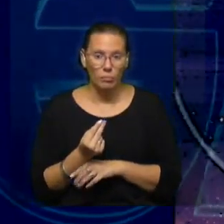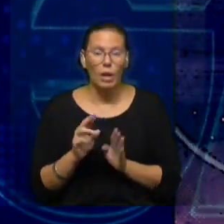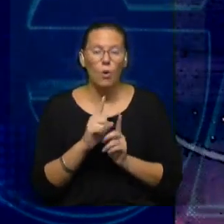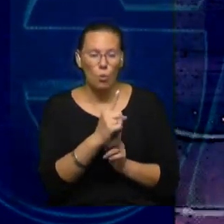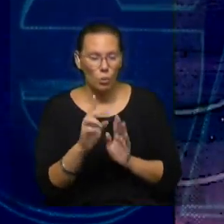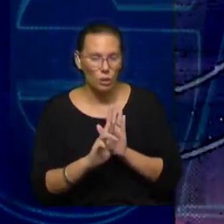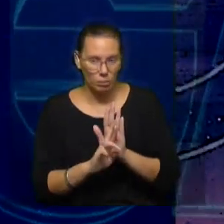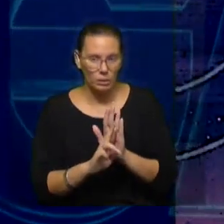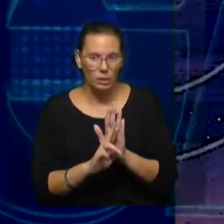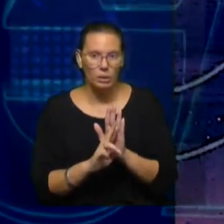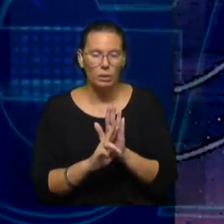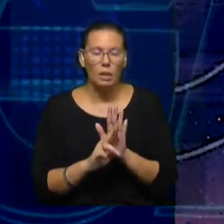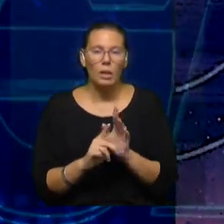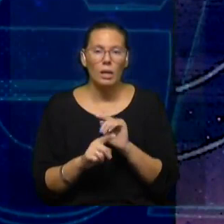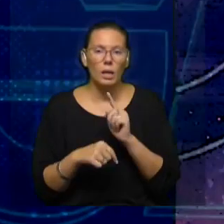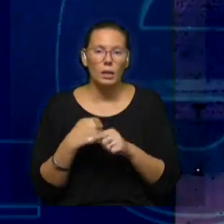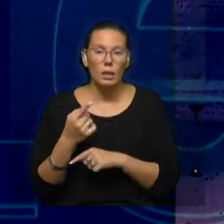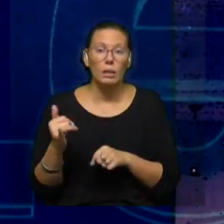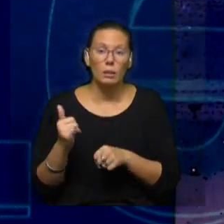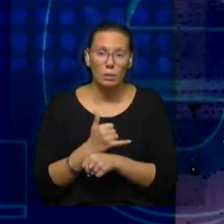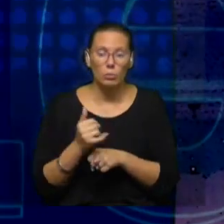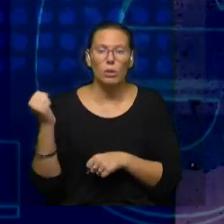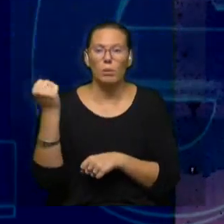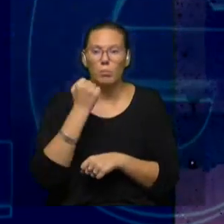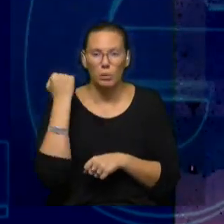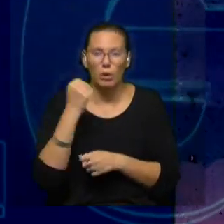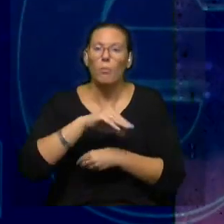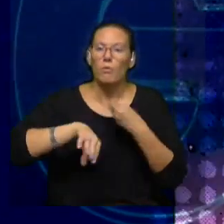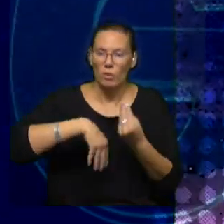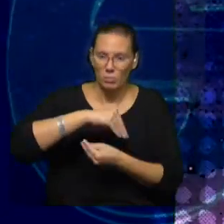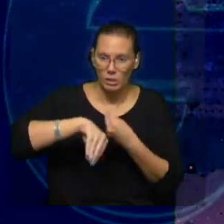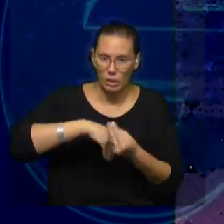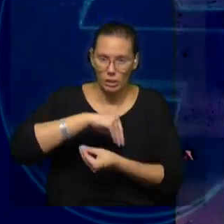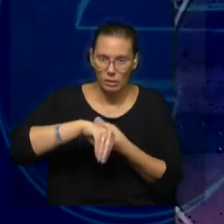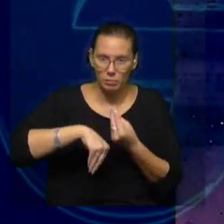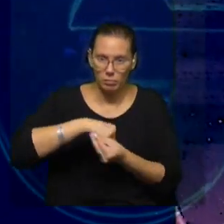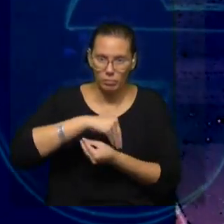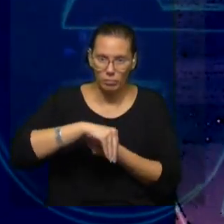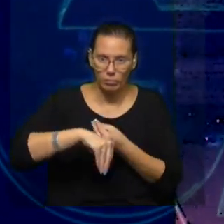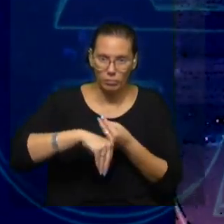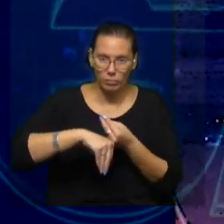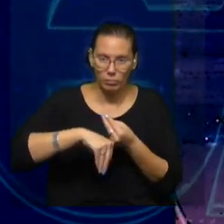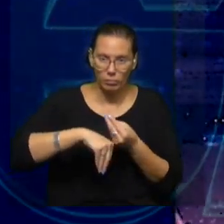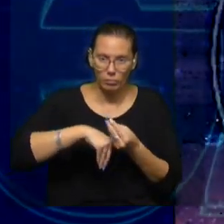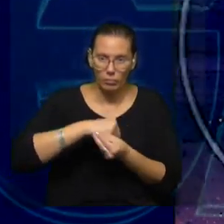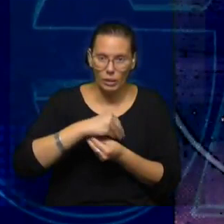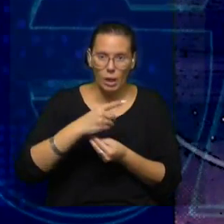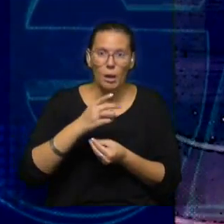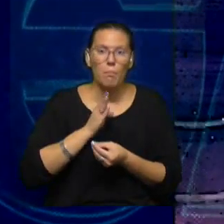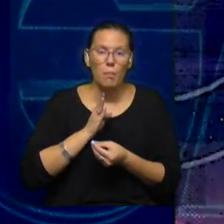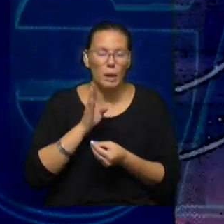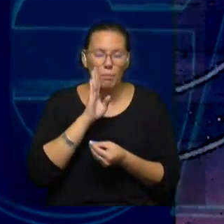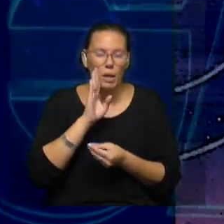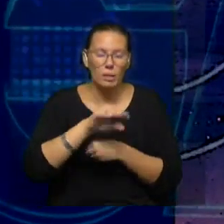Un delegado. Y a su vez, instituciones importantes como familiares, y madres y familiares,